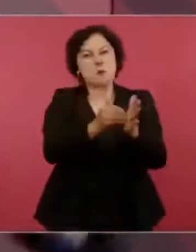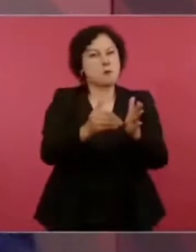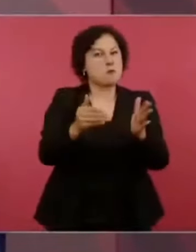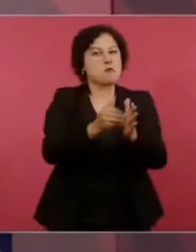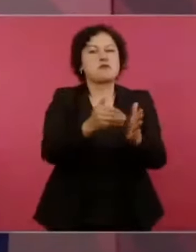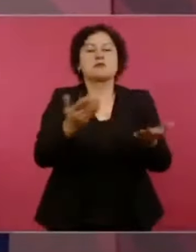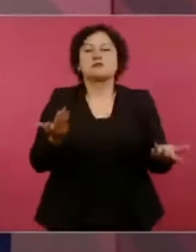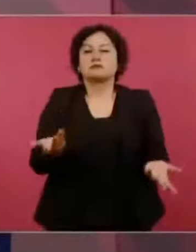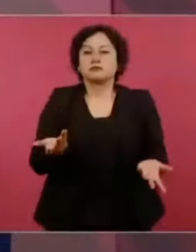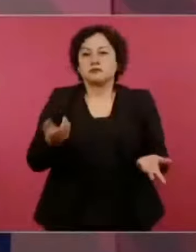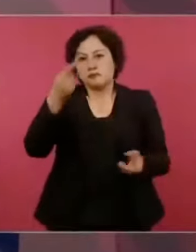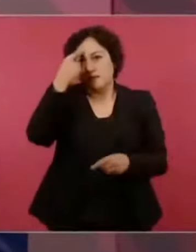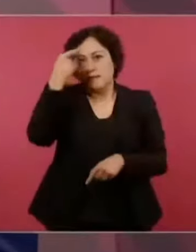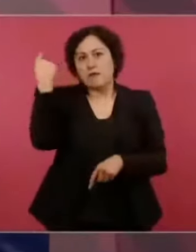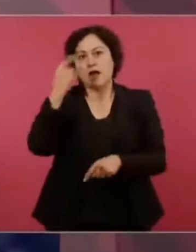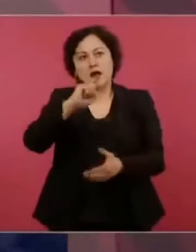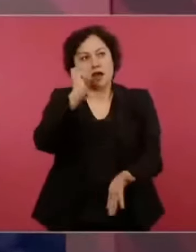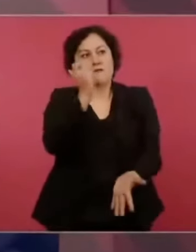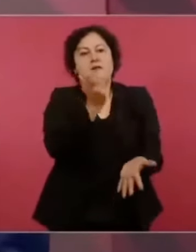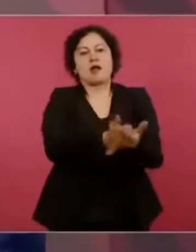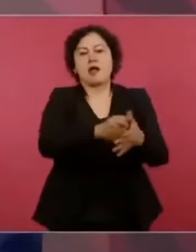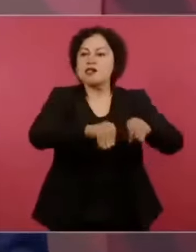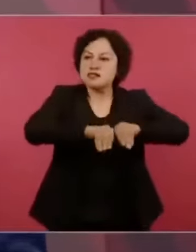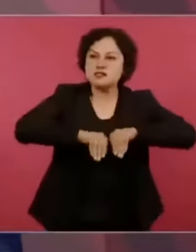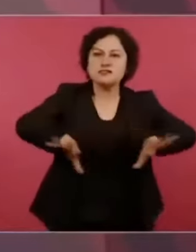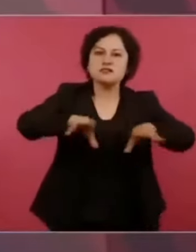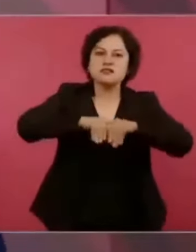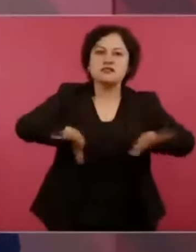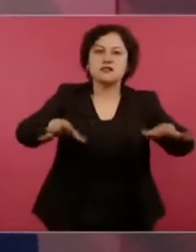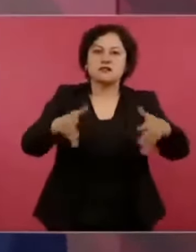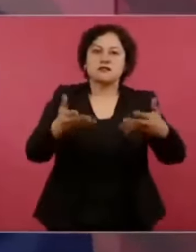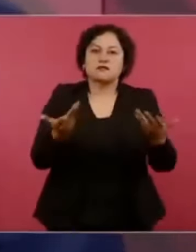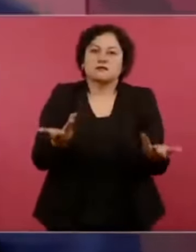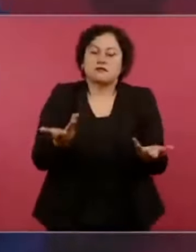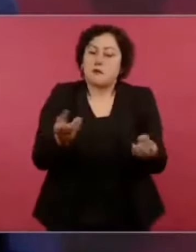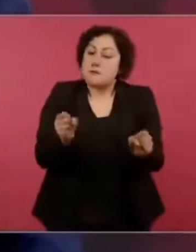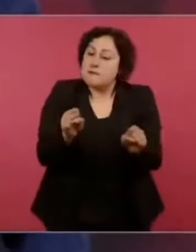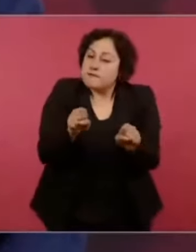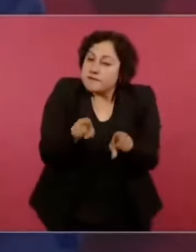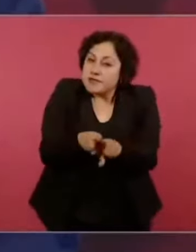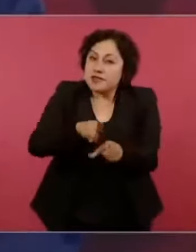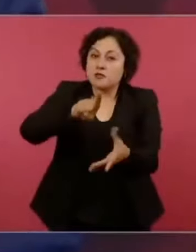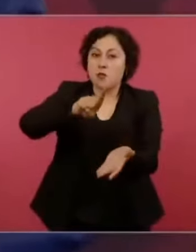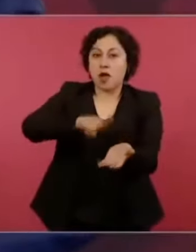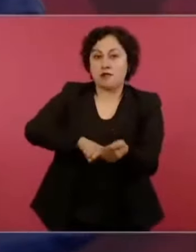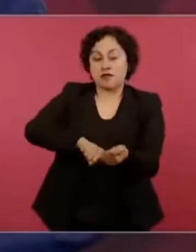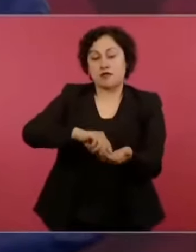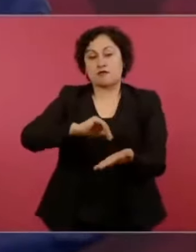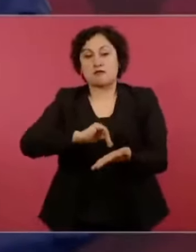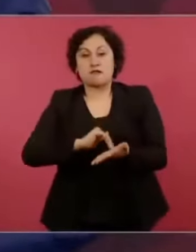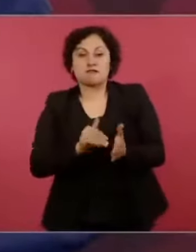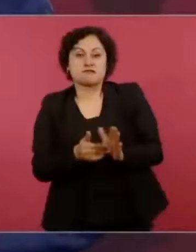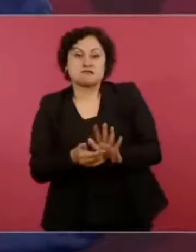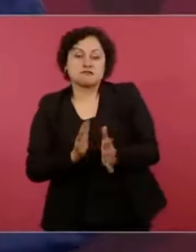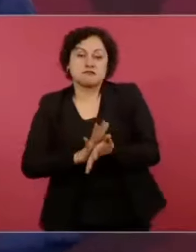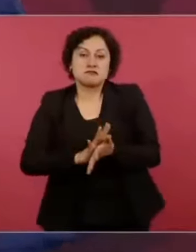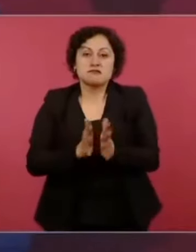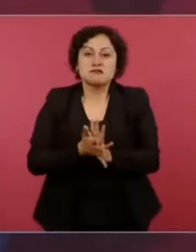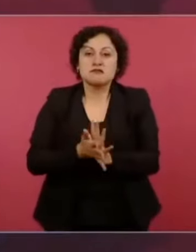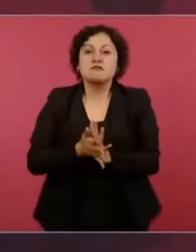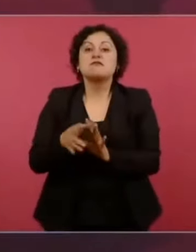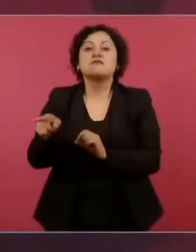publicidad, incluso de organismos del bloque conservador en el